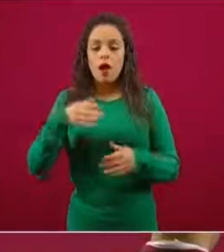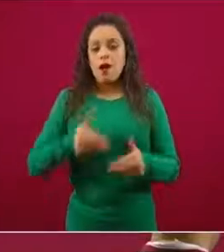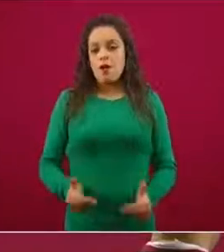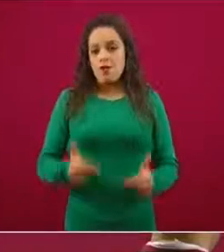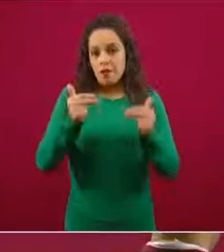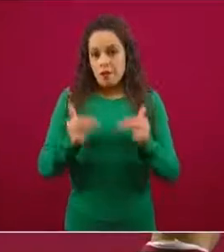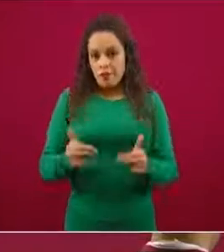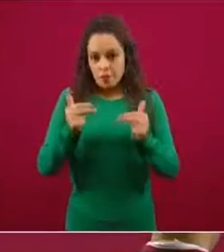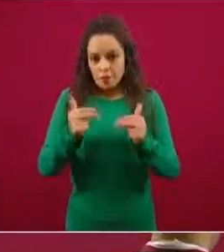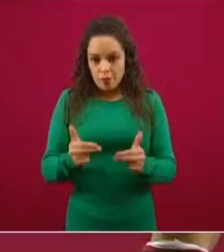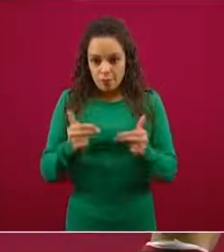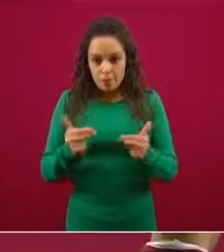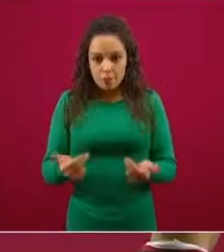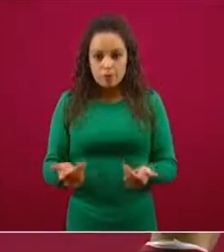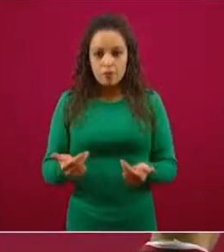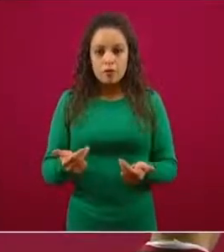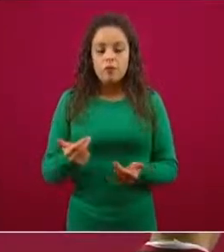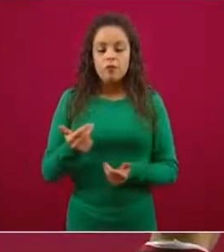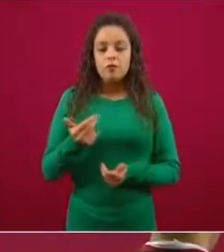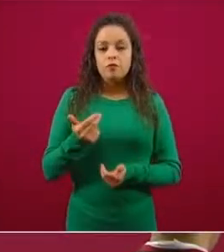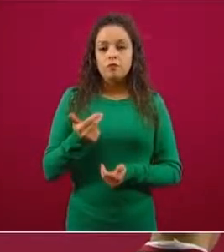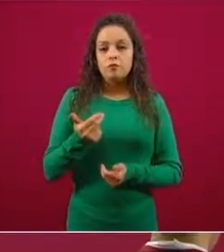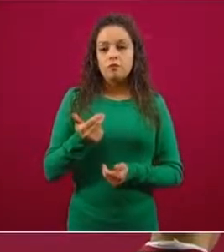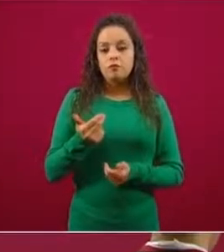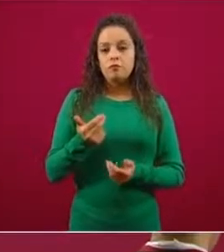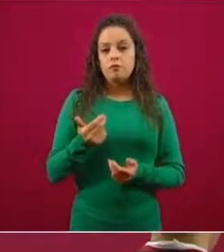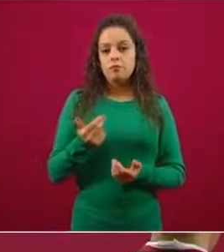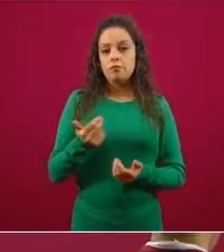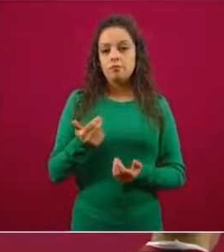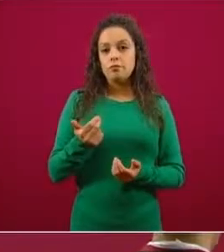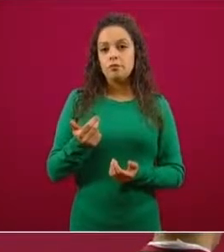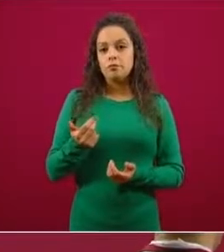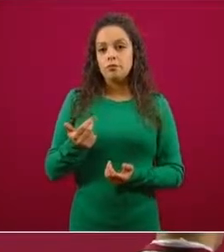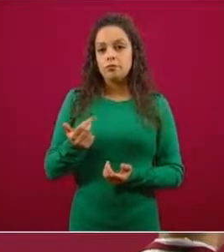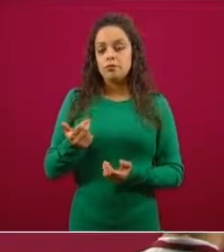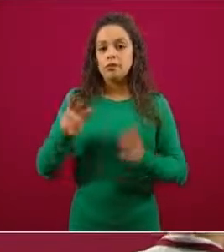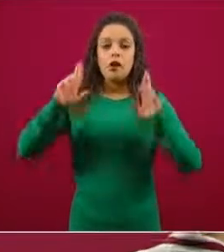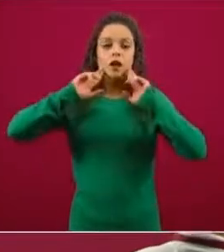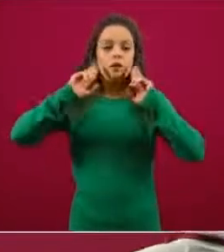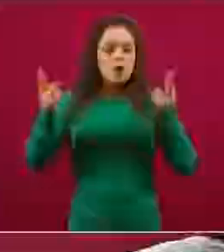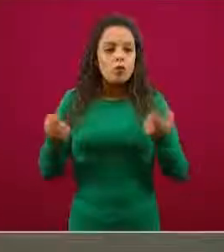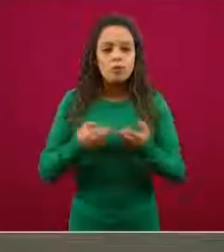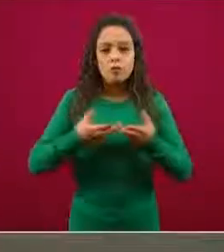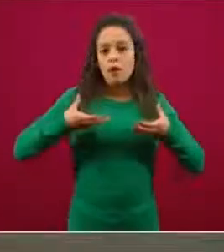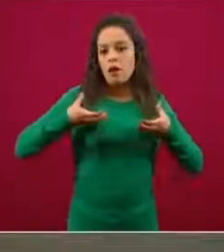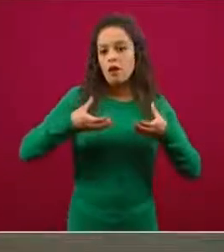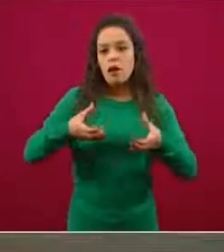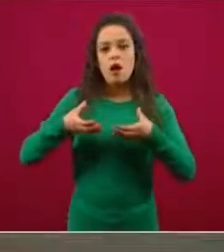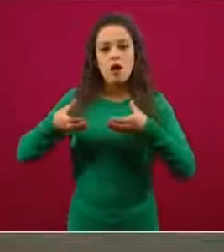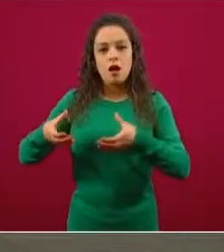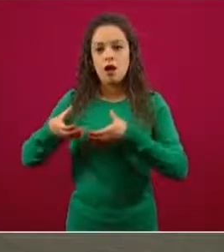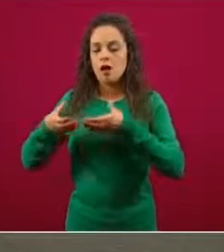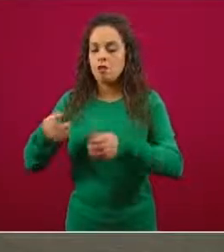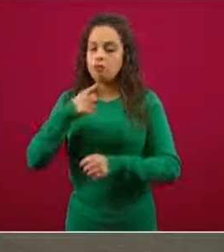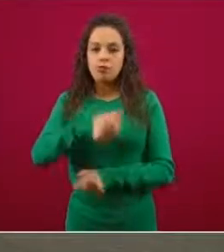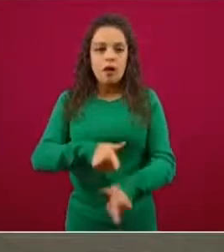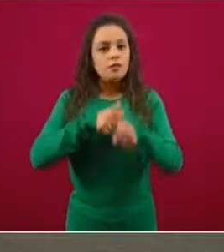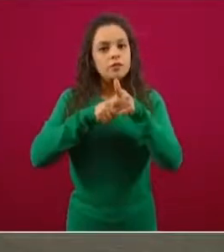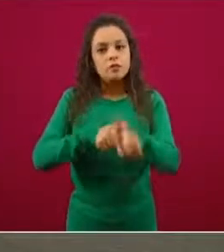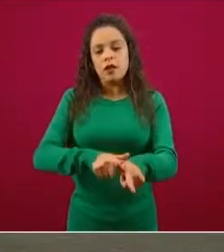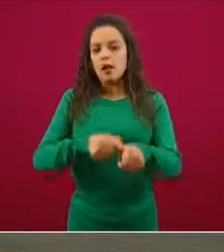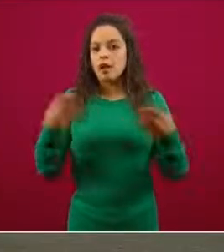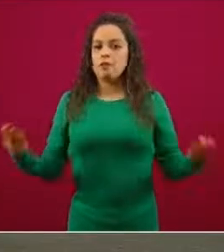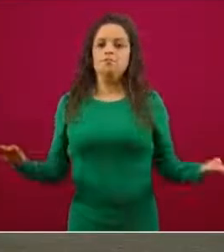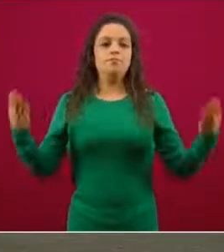la limitación de reuniones en el espacio público. De ninguna manera. Porque